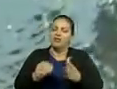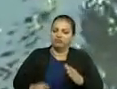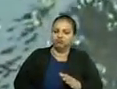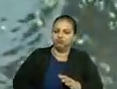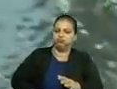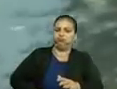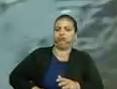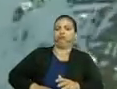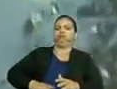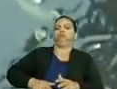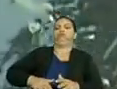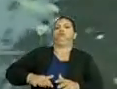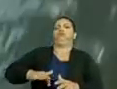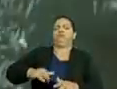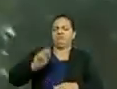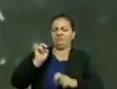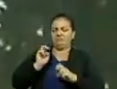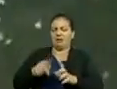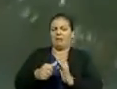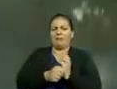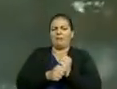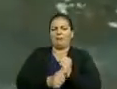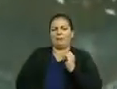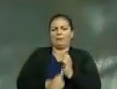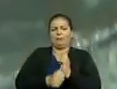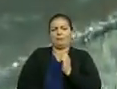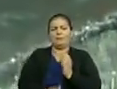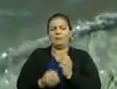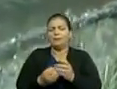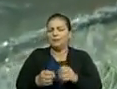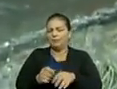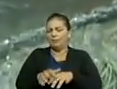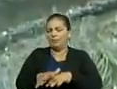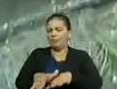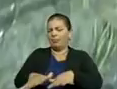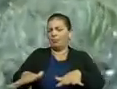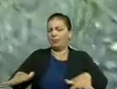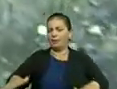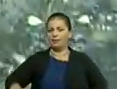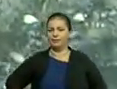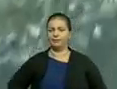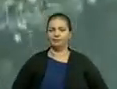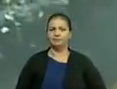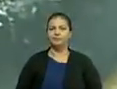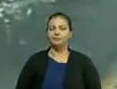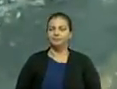el sector que estamos de Esmeralda Chiquita. Mire, aquí vemos una parte,